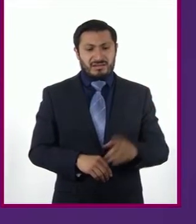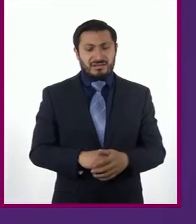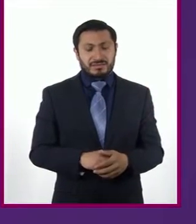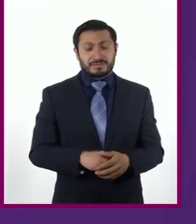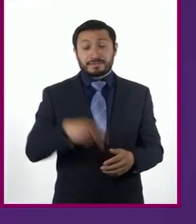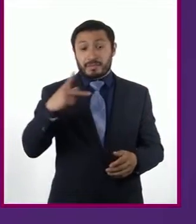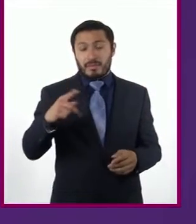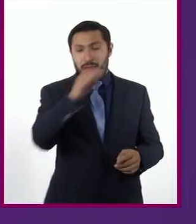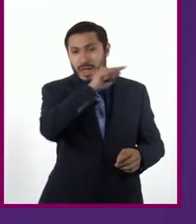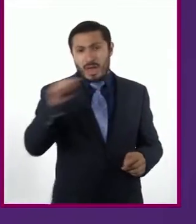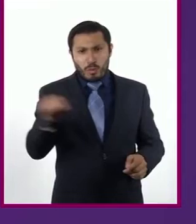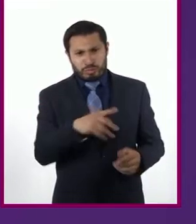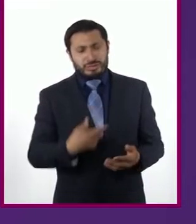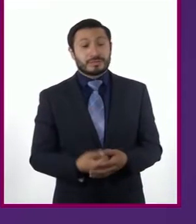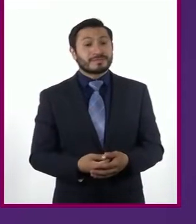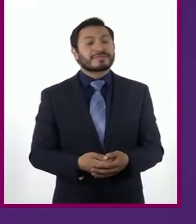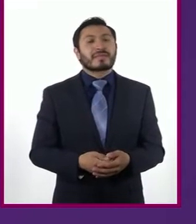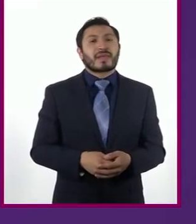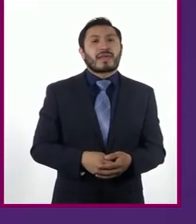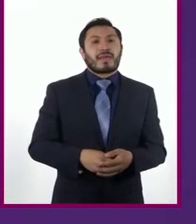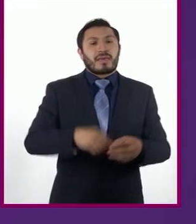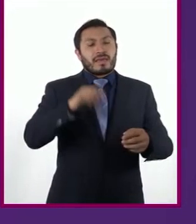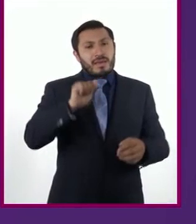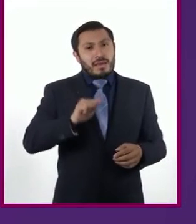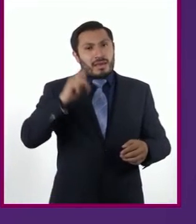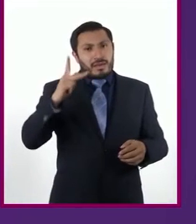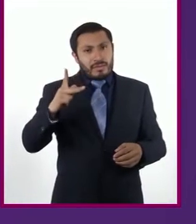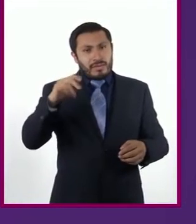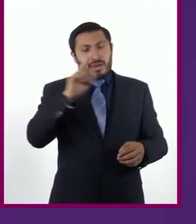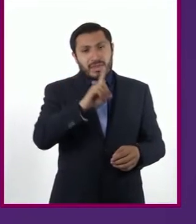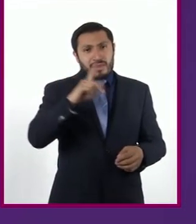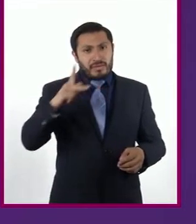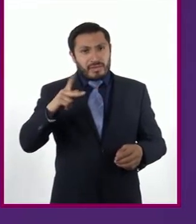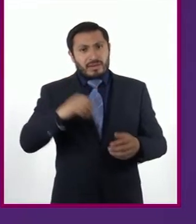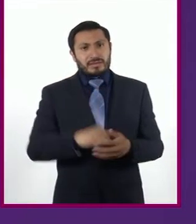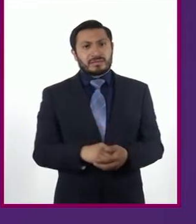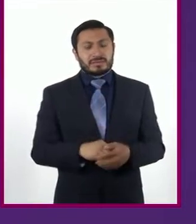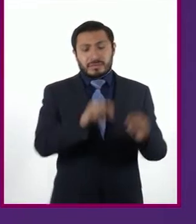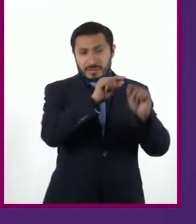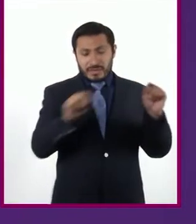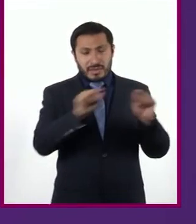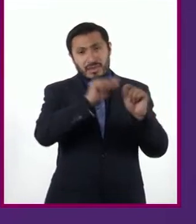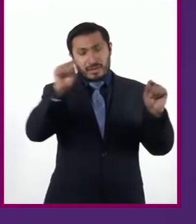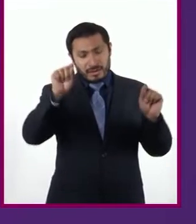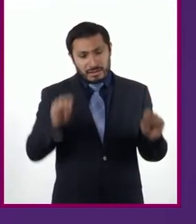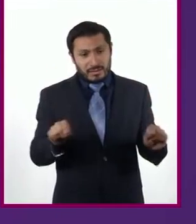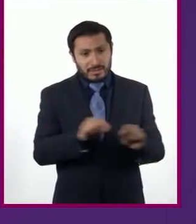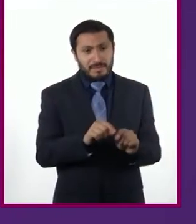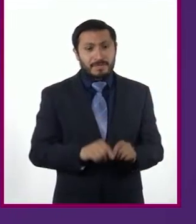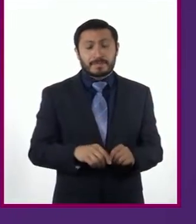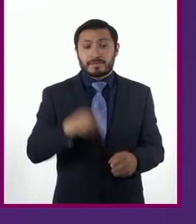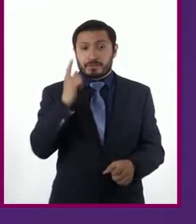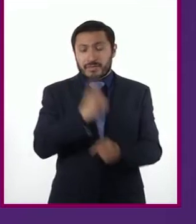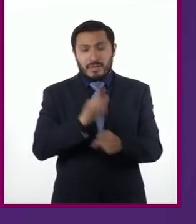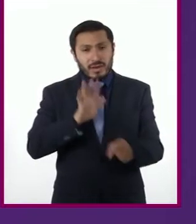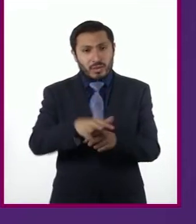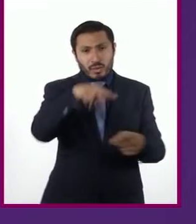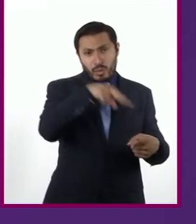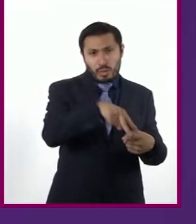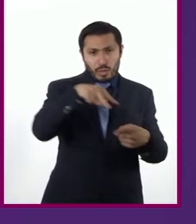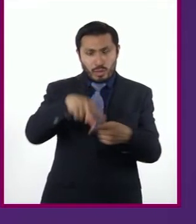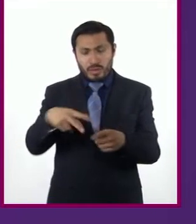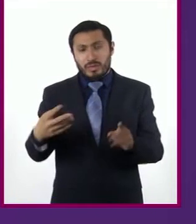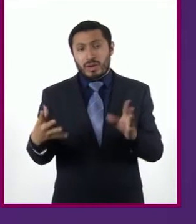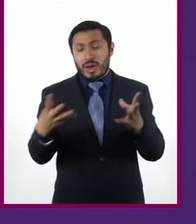de BC, y trazamos los segmentos AP y DP. Identifiquemos los triángulos que se formaron junto con